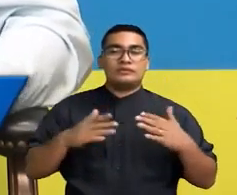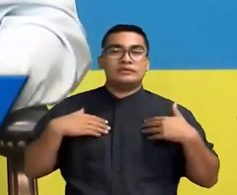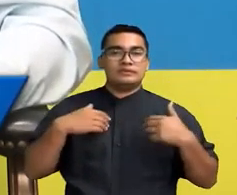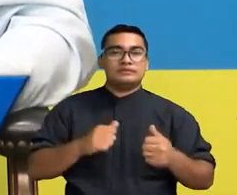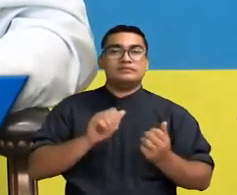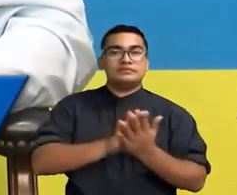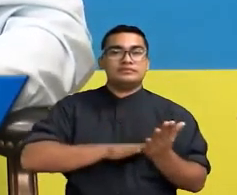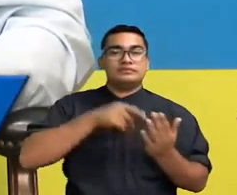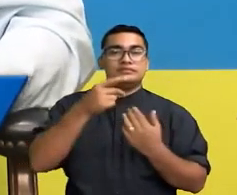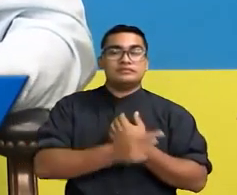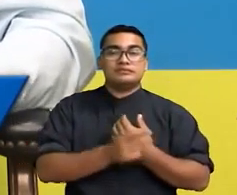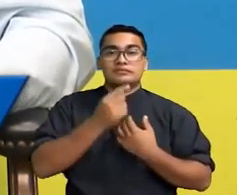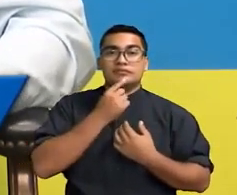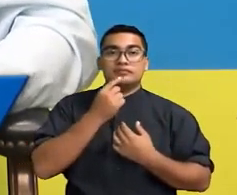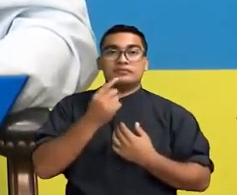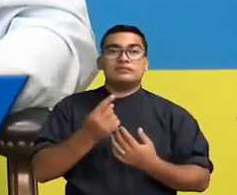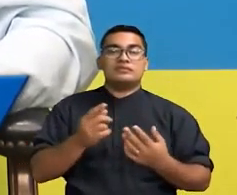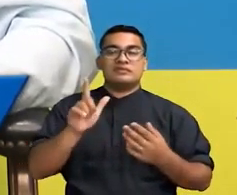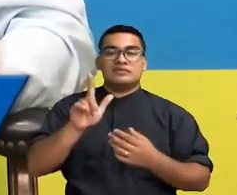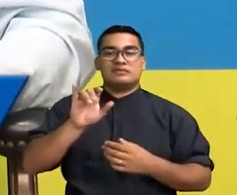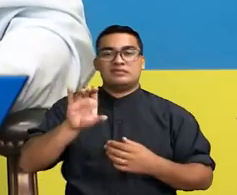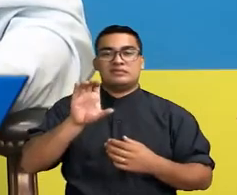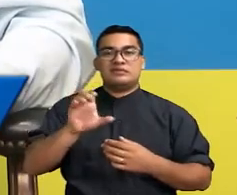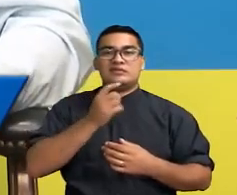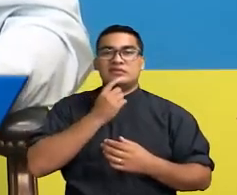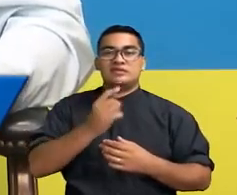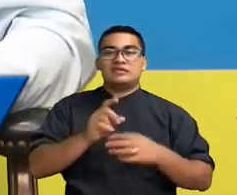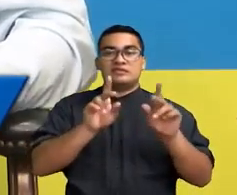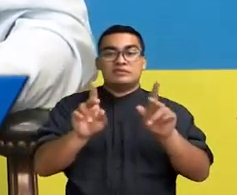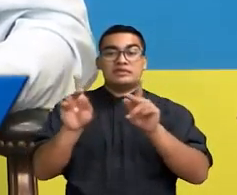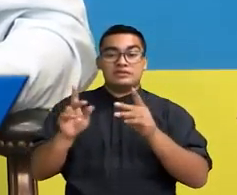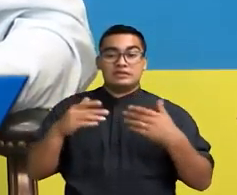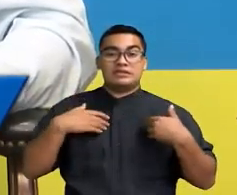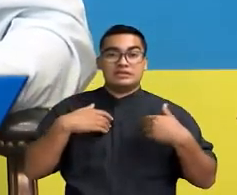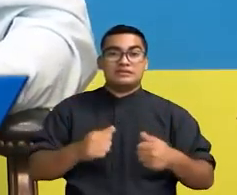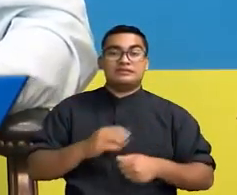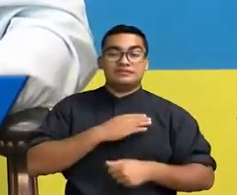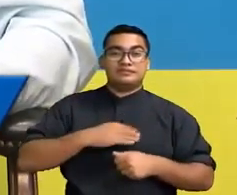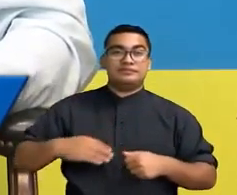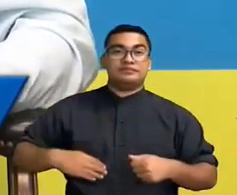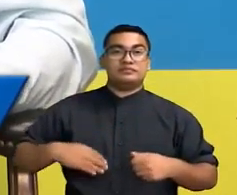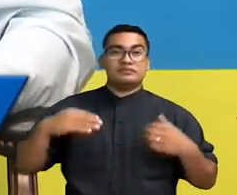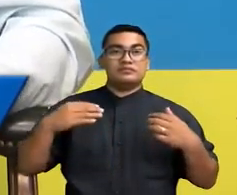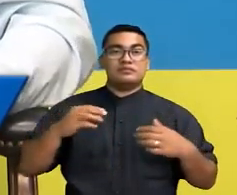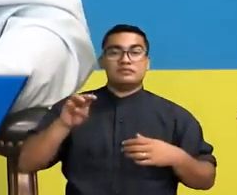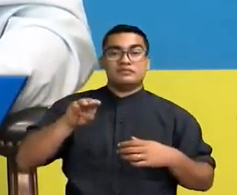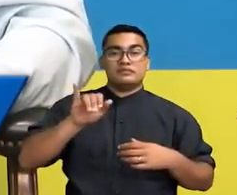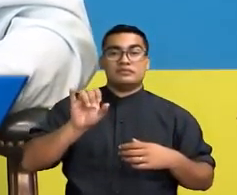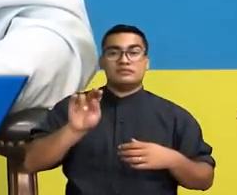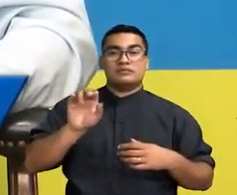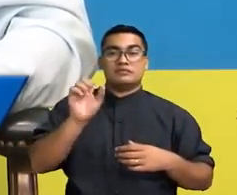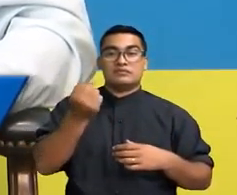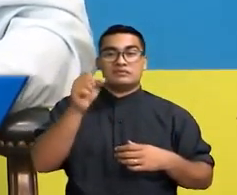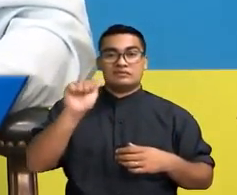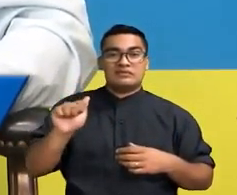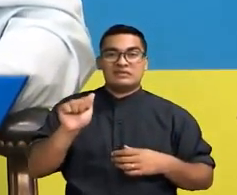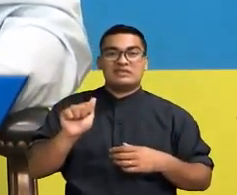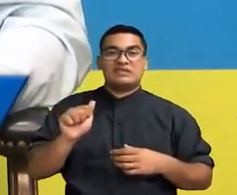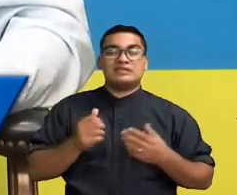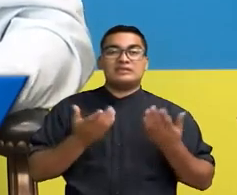las doctoras, las licenciadas, a todo el personal de salud del Ministerio de Salud, MINSA, valga la redundancia,